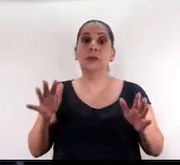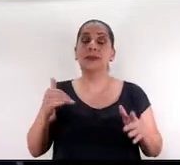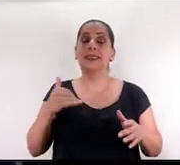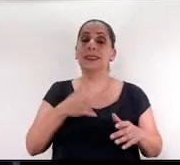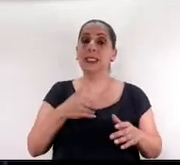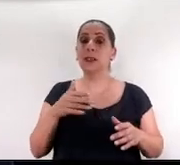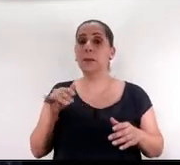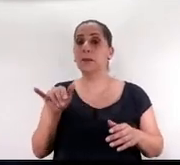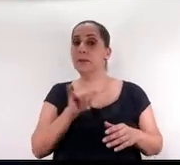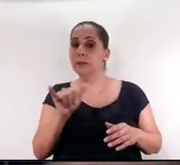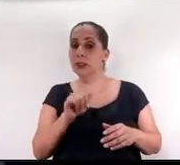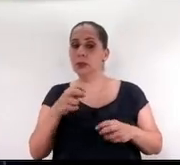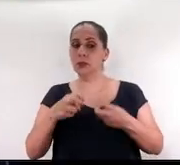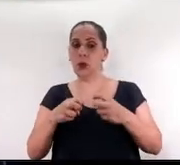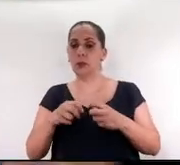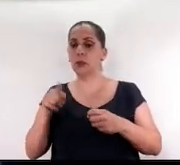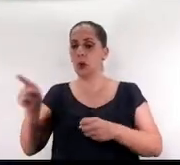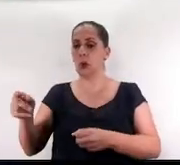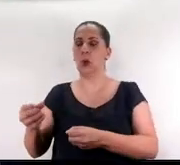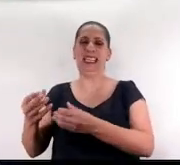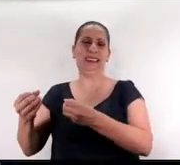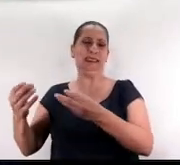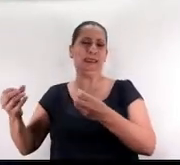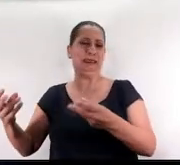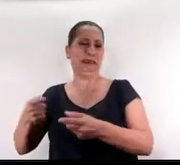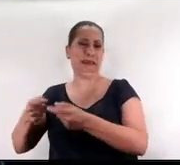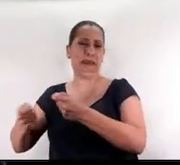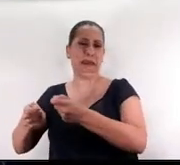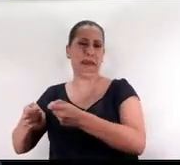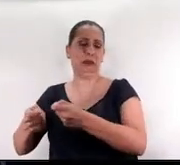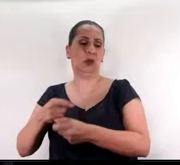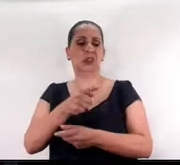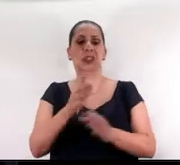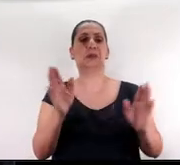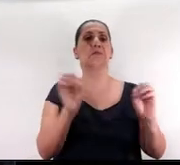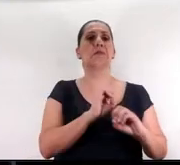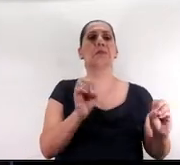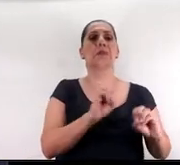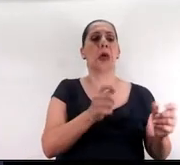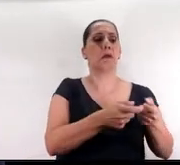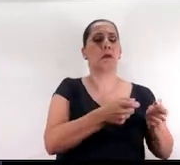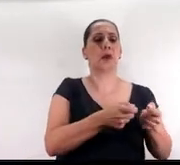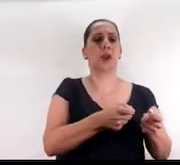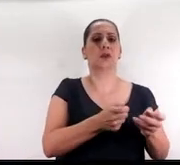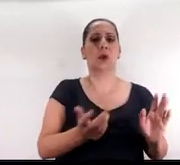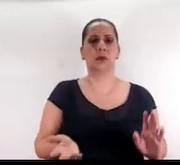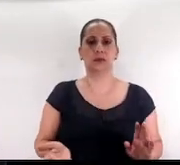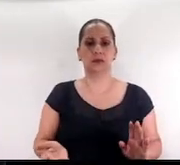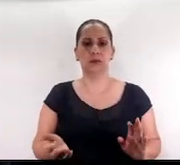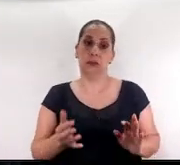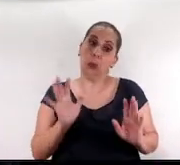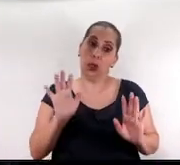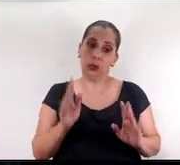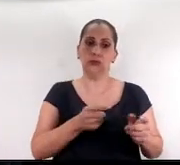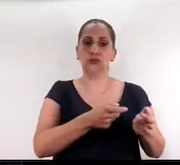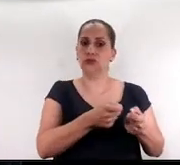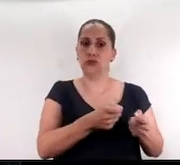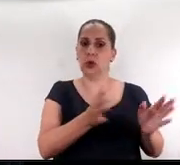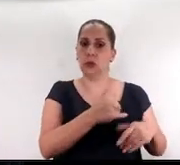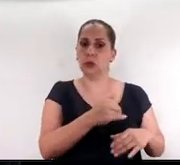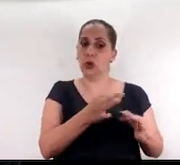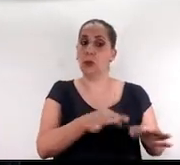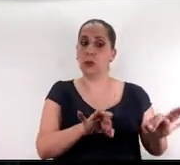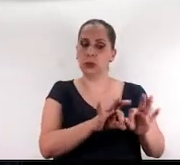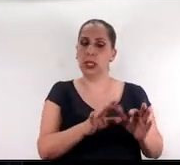problemas, unos con exceso de regulación y otros sin ninguna regulación, bueno, sin ninguna regulación importante de tipo